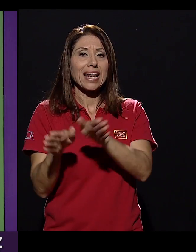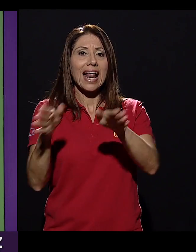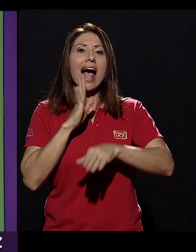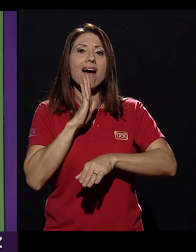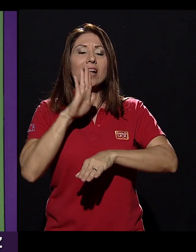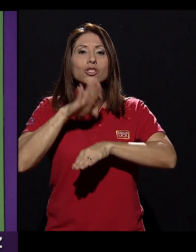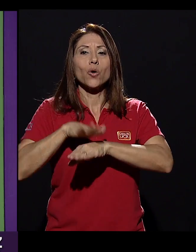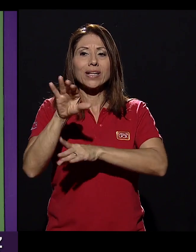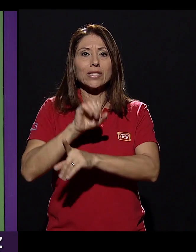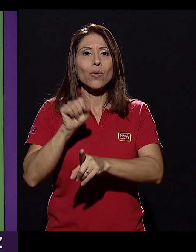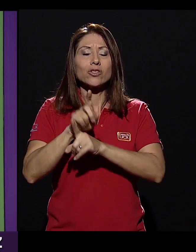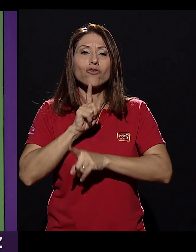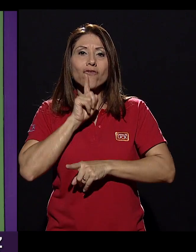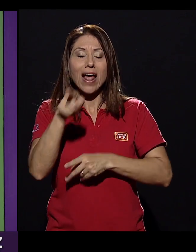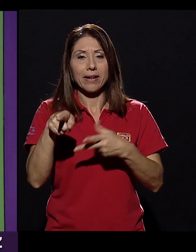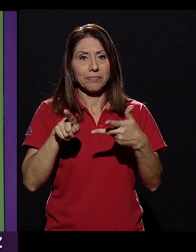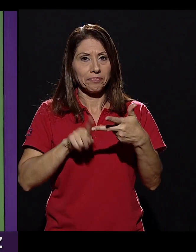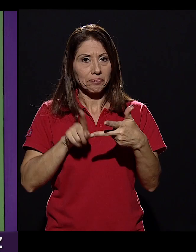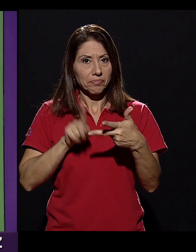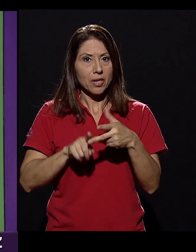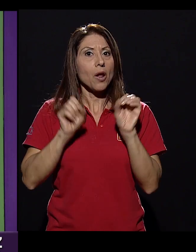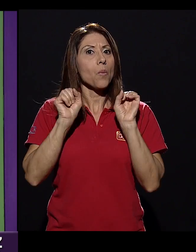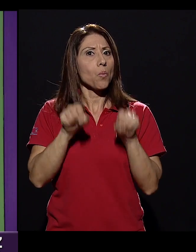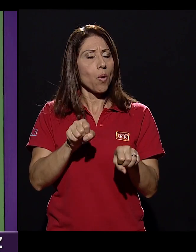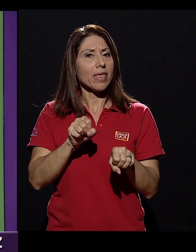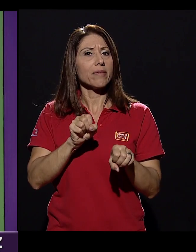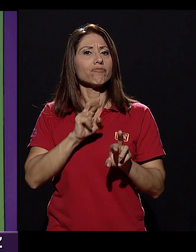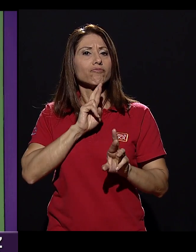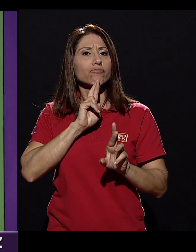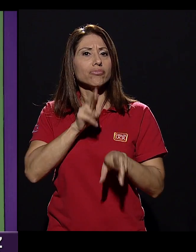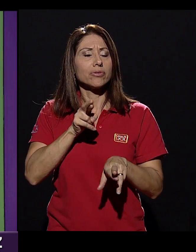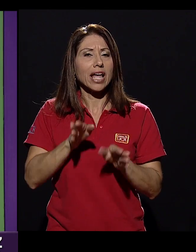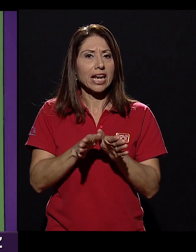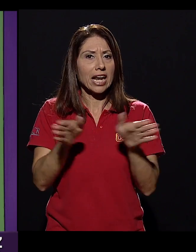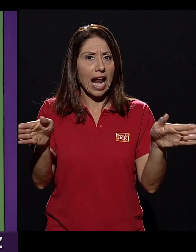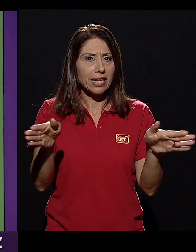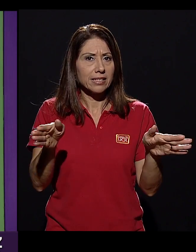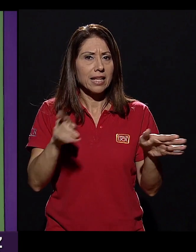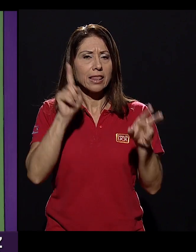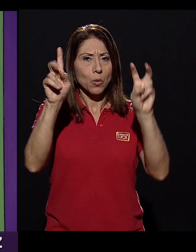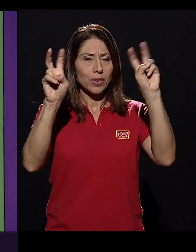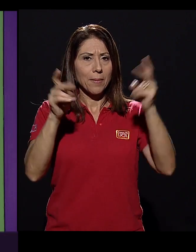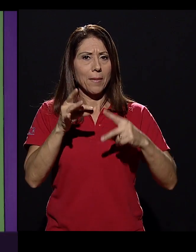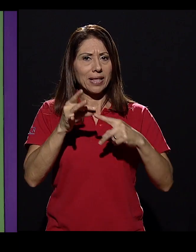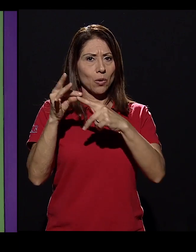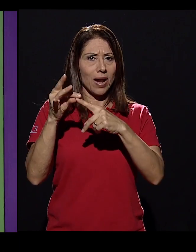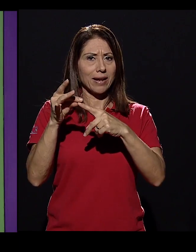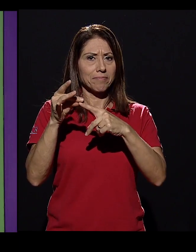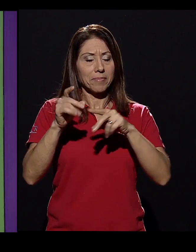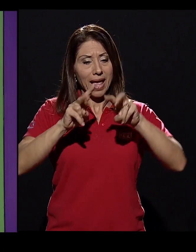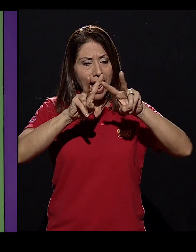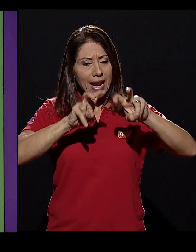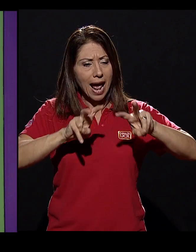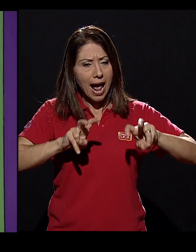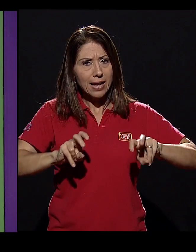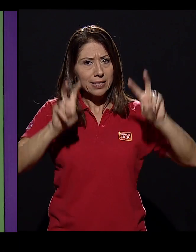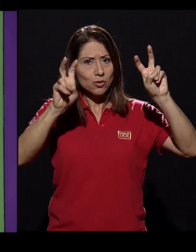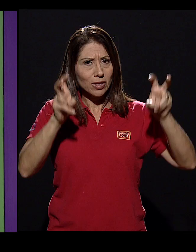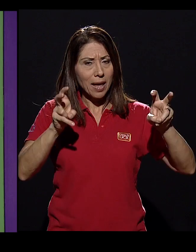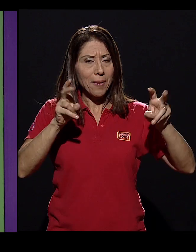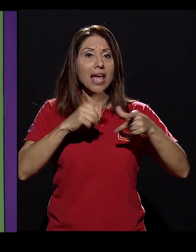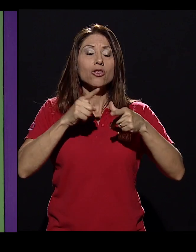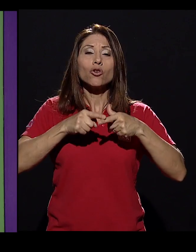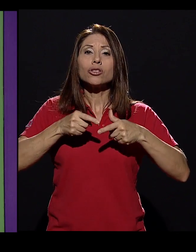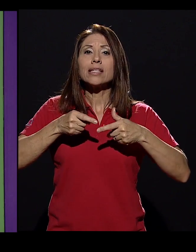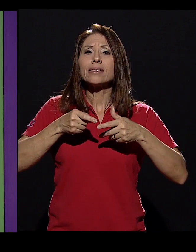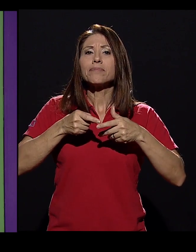los países, y también puede emitir resoluciones generales, digamos, sobre un tema particular. Hacen todo un análisis de un tema